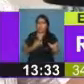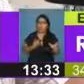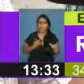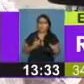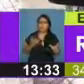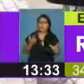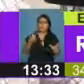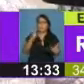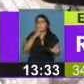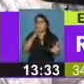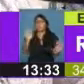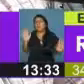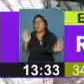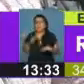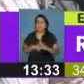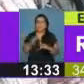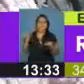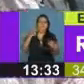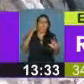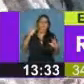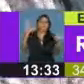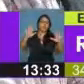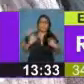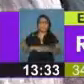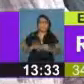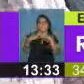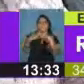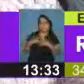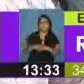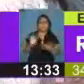de que supuestamente tendría que haber algo, ¿no? Le agradezco mucho. No, por favor, a ustedes.